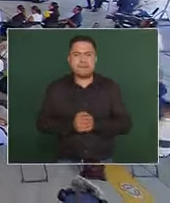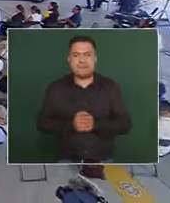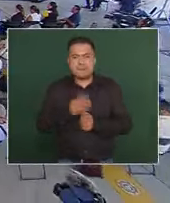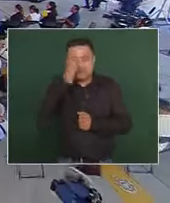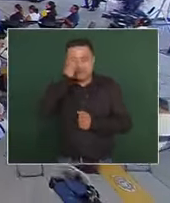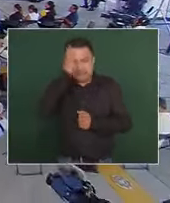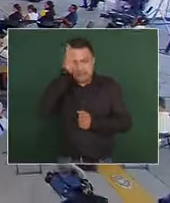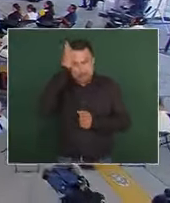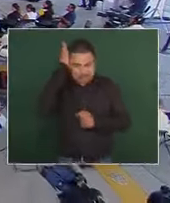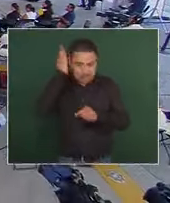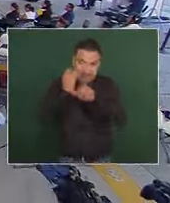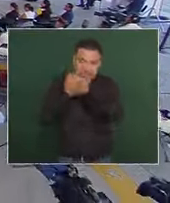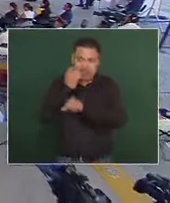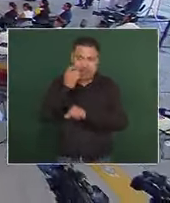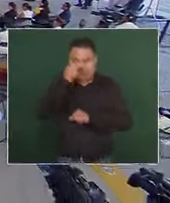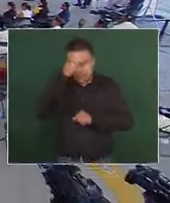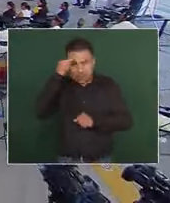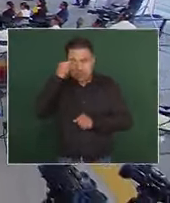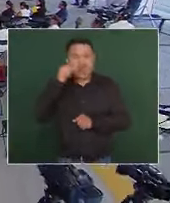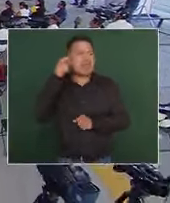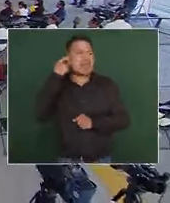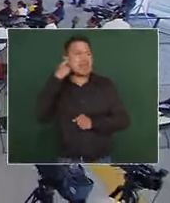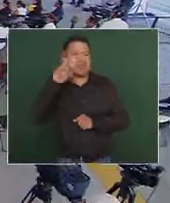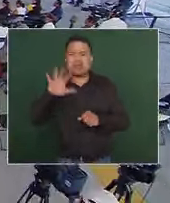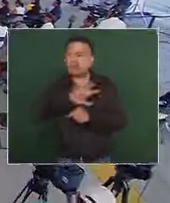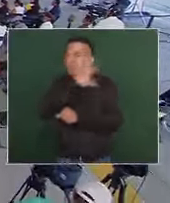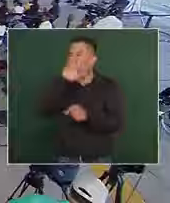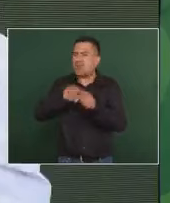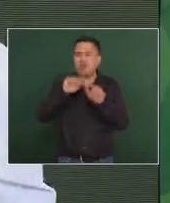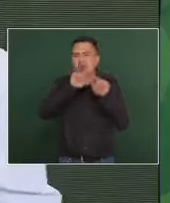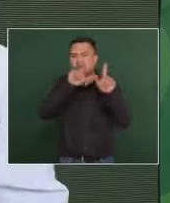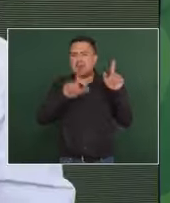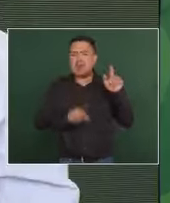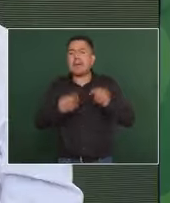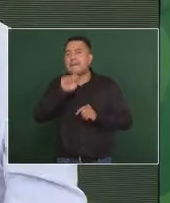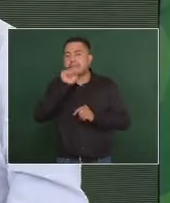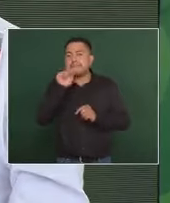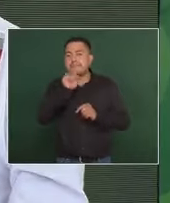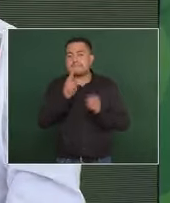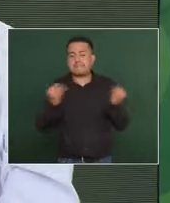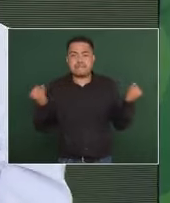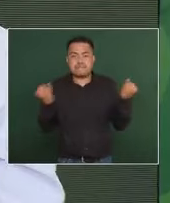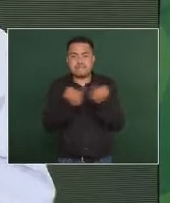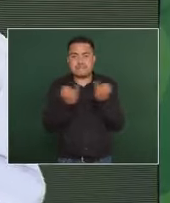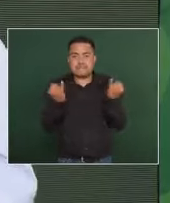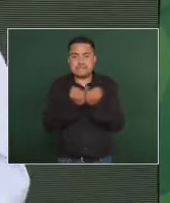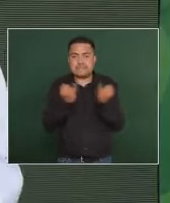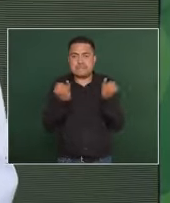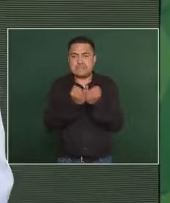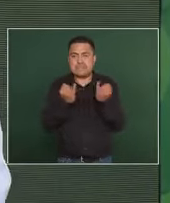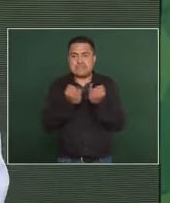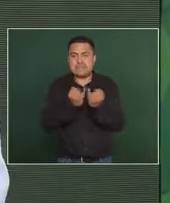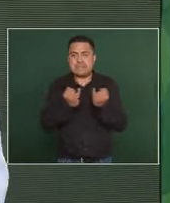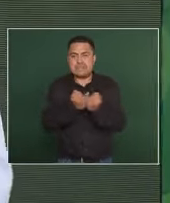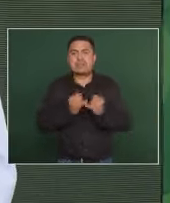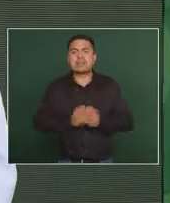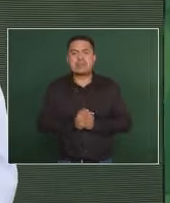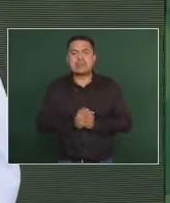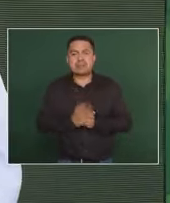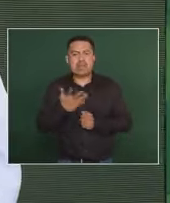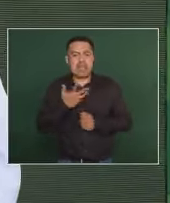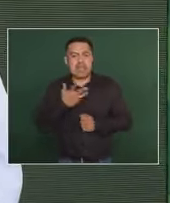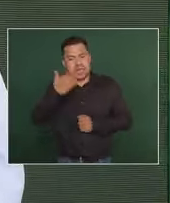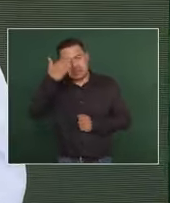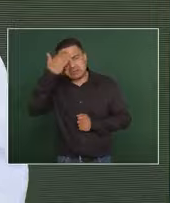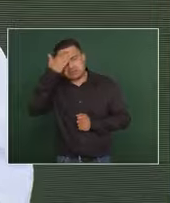en el Estado de México, en Querétaro, en todos lados. Pero también sí, hay